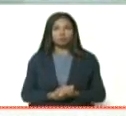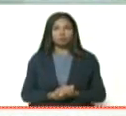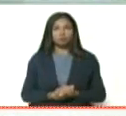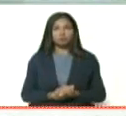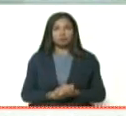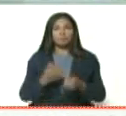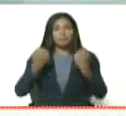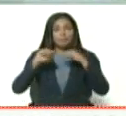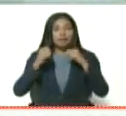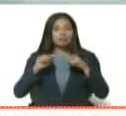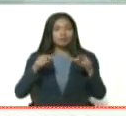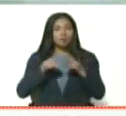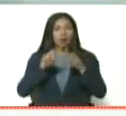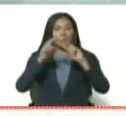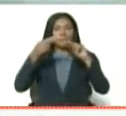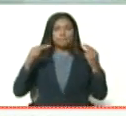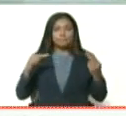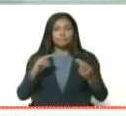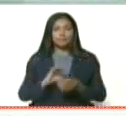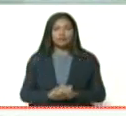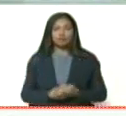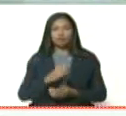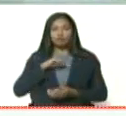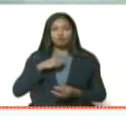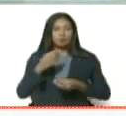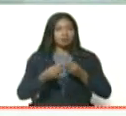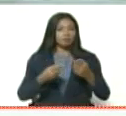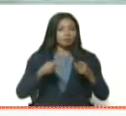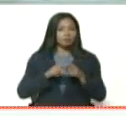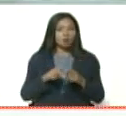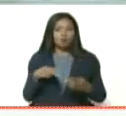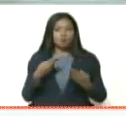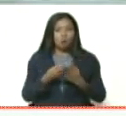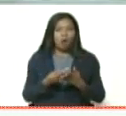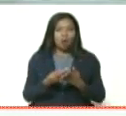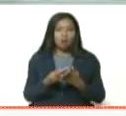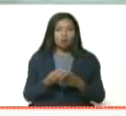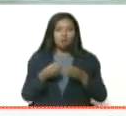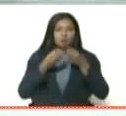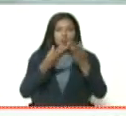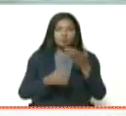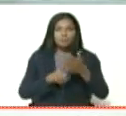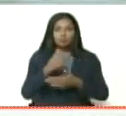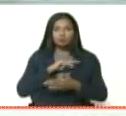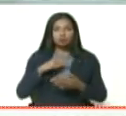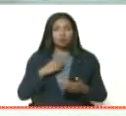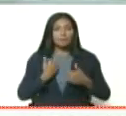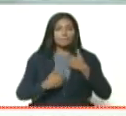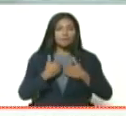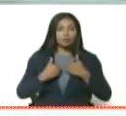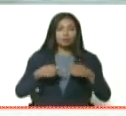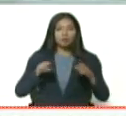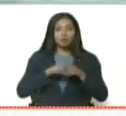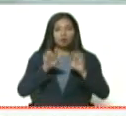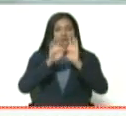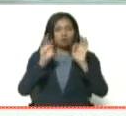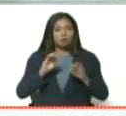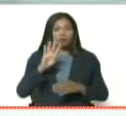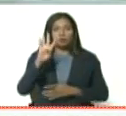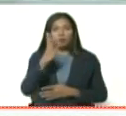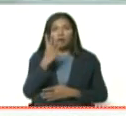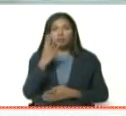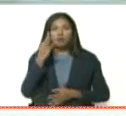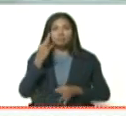Prepárate para la paz. Eso es lo que hemos hecho, ¿eh? Valga el comentario. Así que hoy es miércoles 4